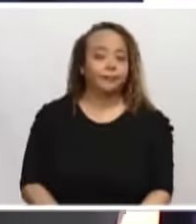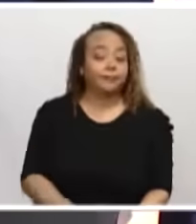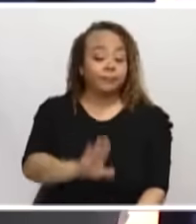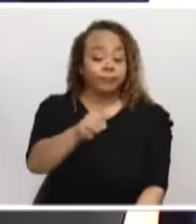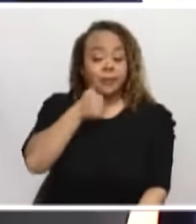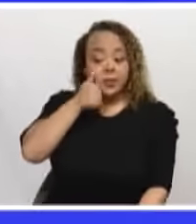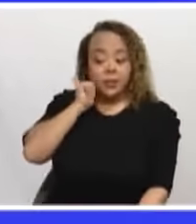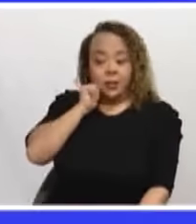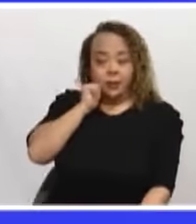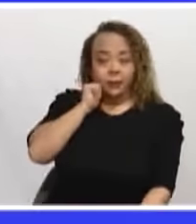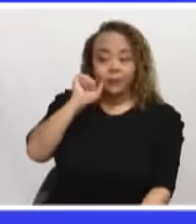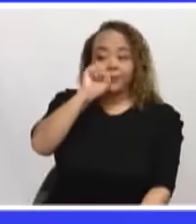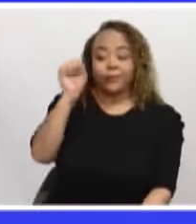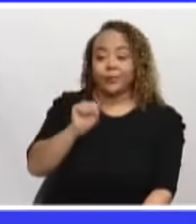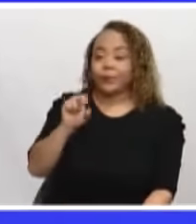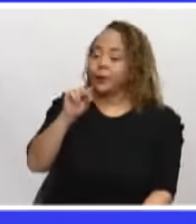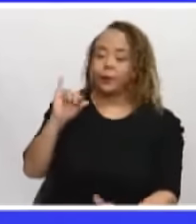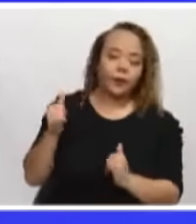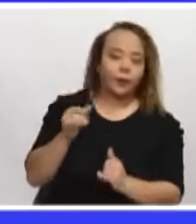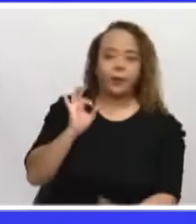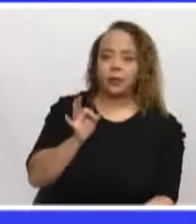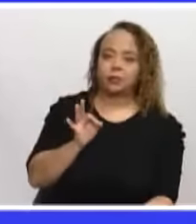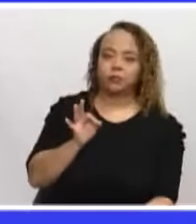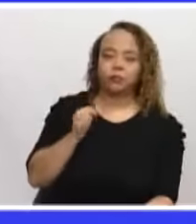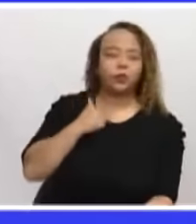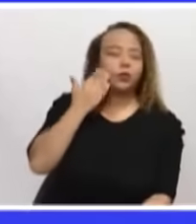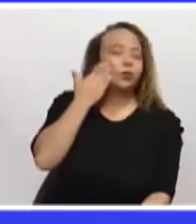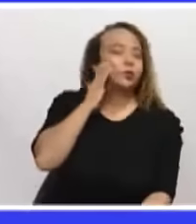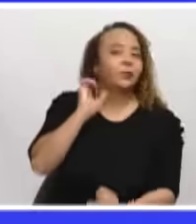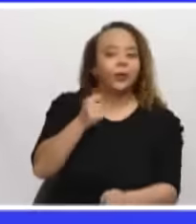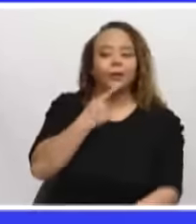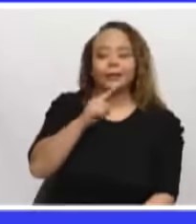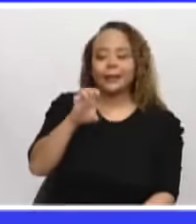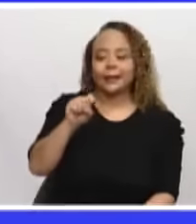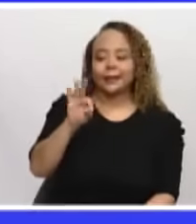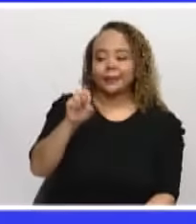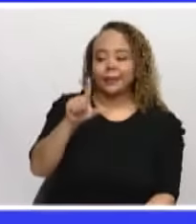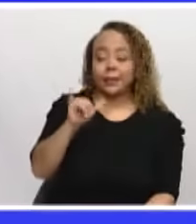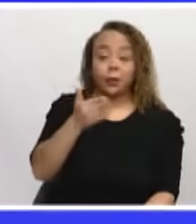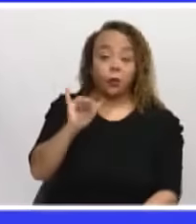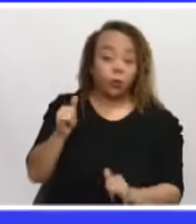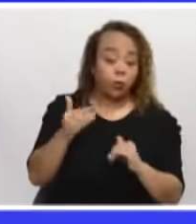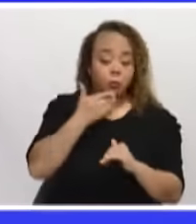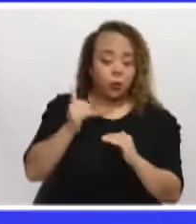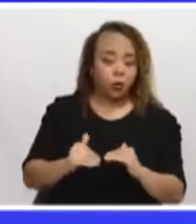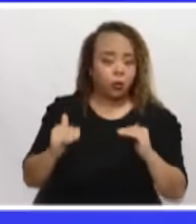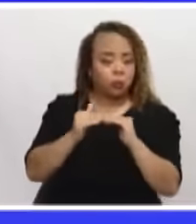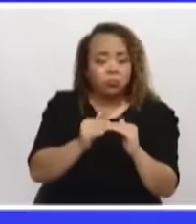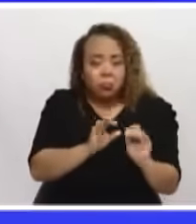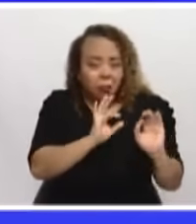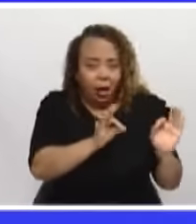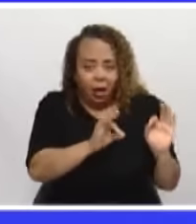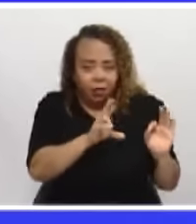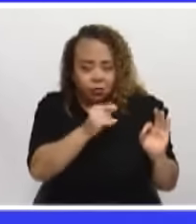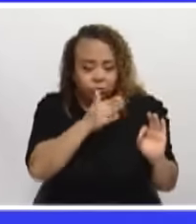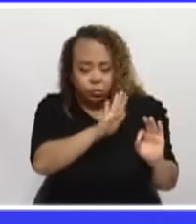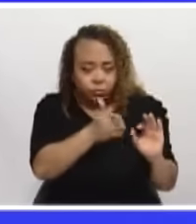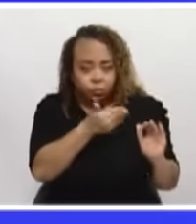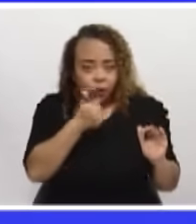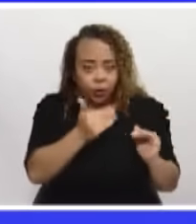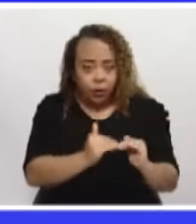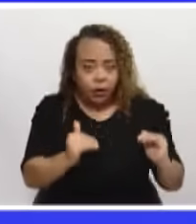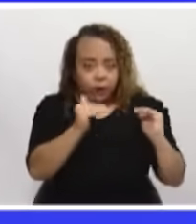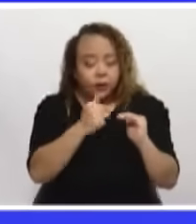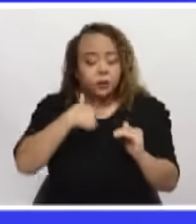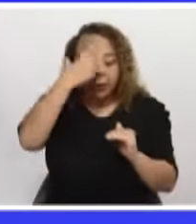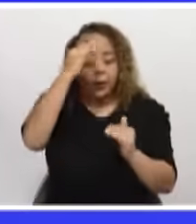la realidad es que ayer saprisa no jugó bien no sé si ni siquiera puedo decir que el real jugó en su mejor nivel jugó bien no jugó en su mejor nivel nivel creo